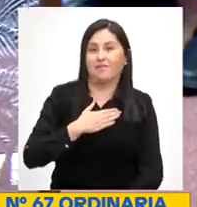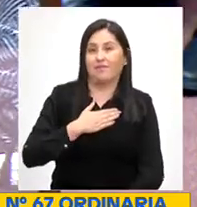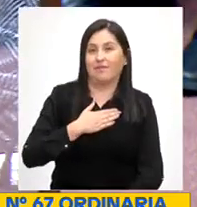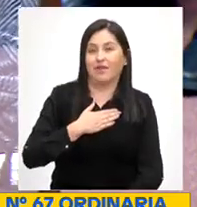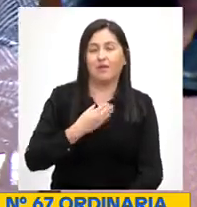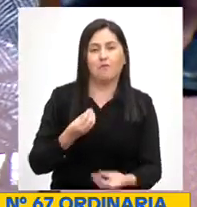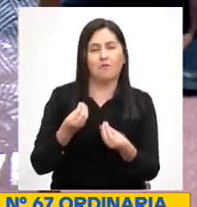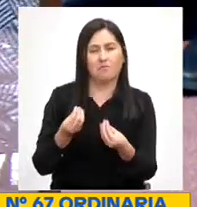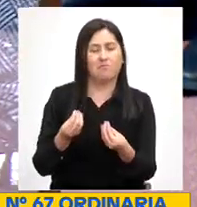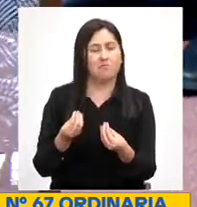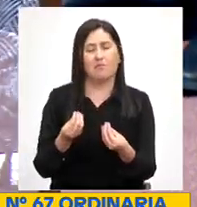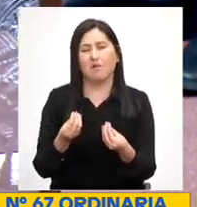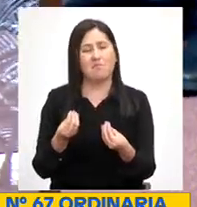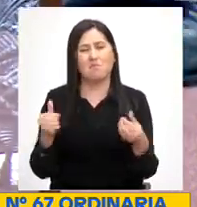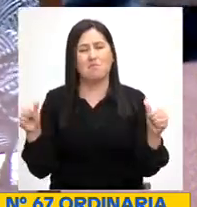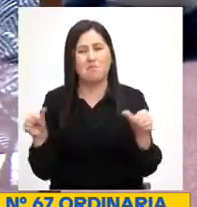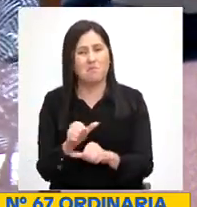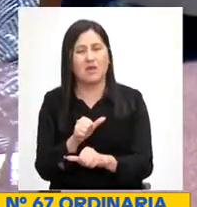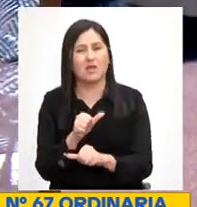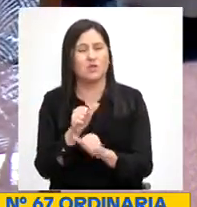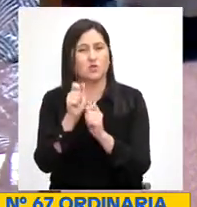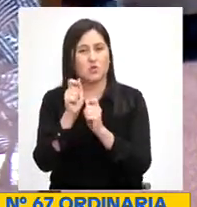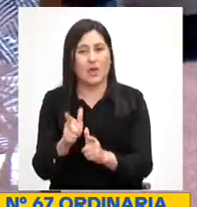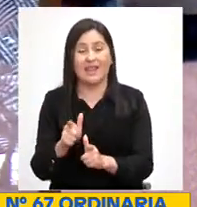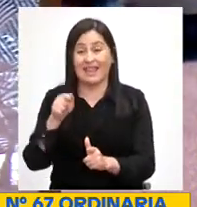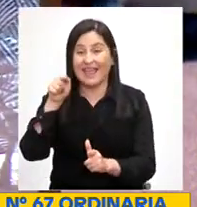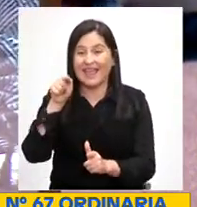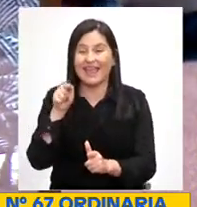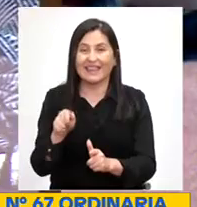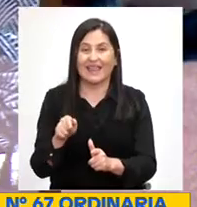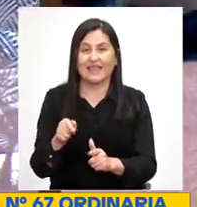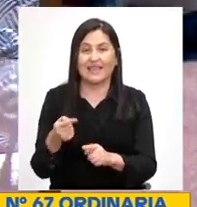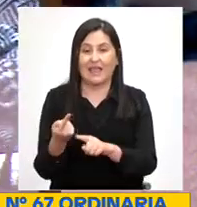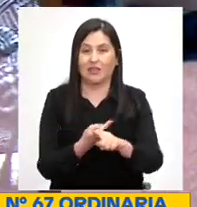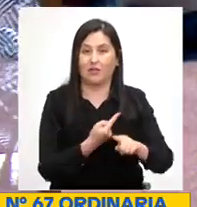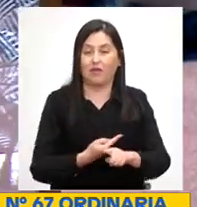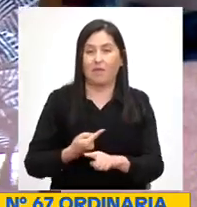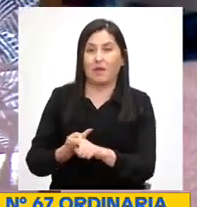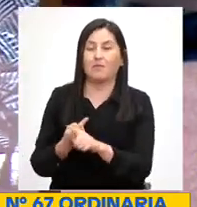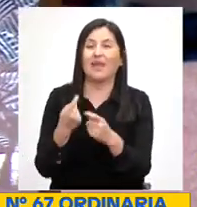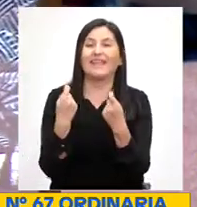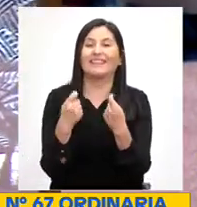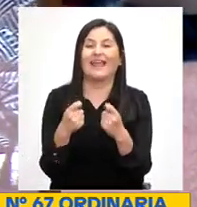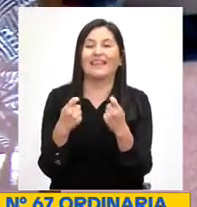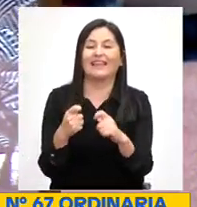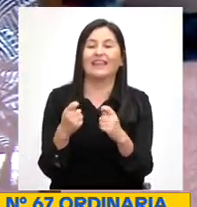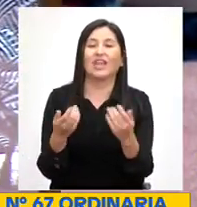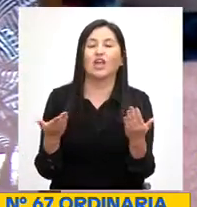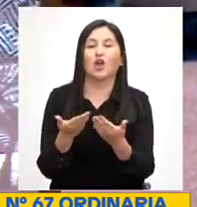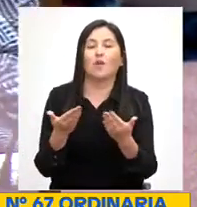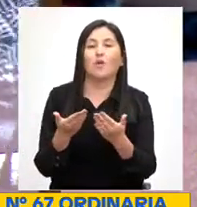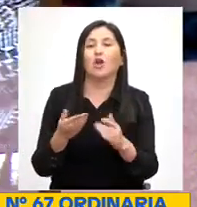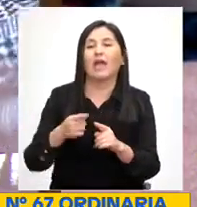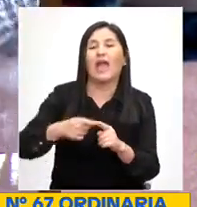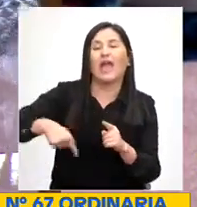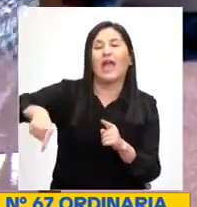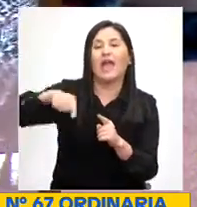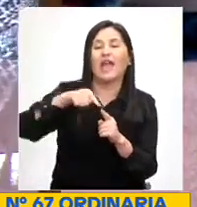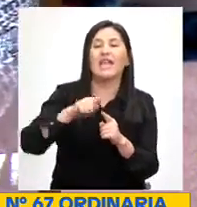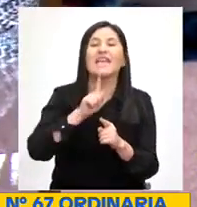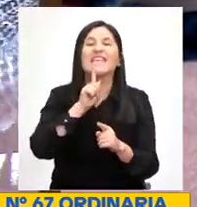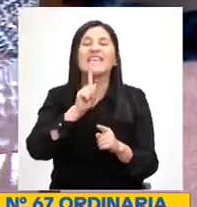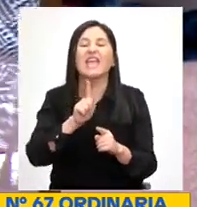bien desafortunado que en esta discusión se trate de colocar como que aquellos que estamos a